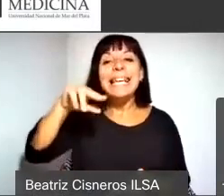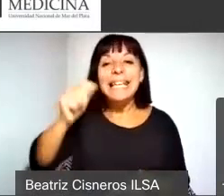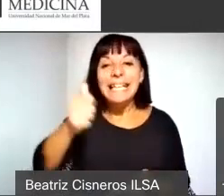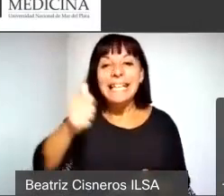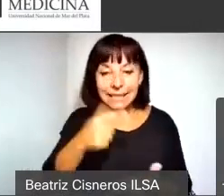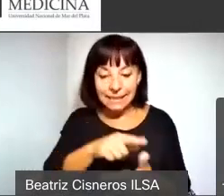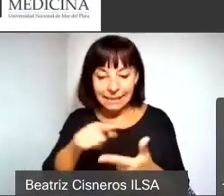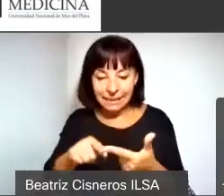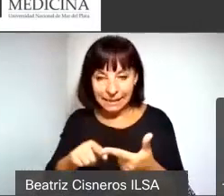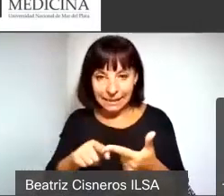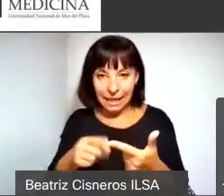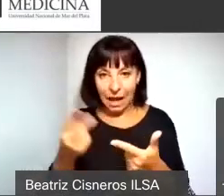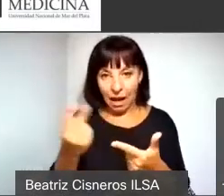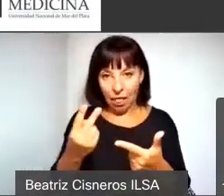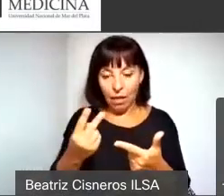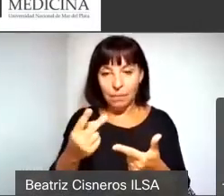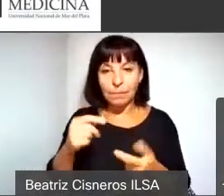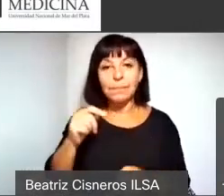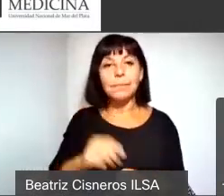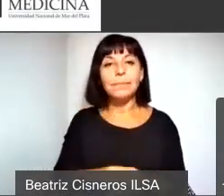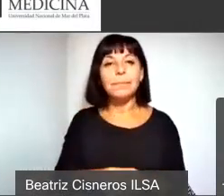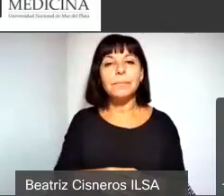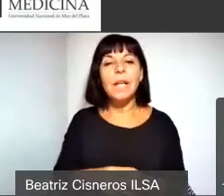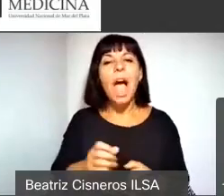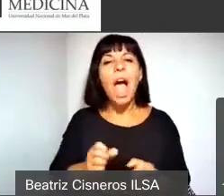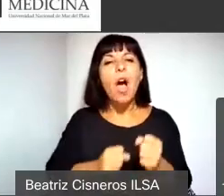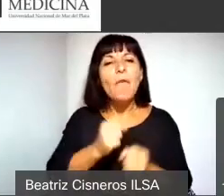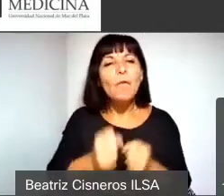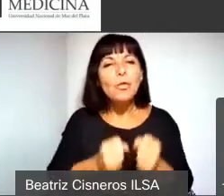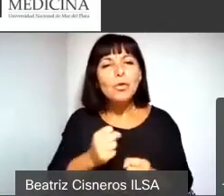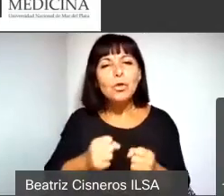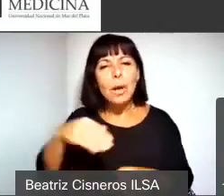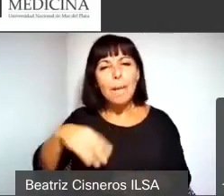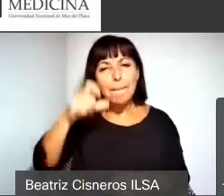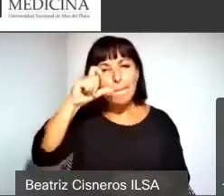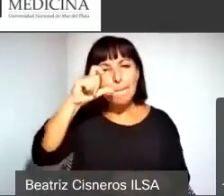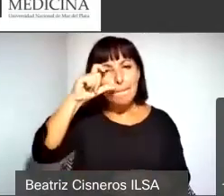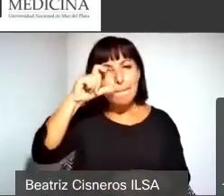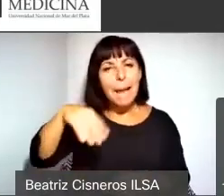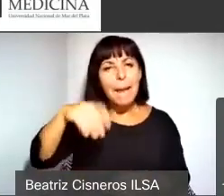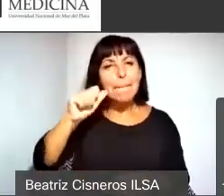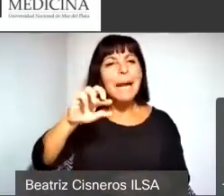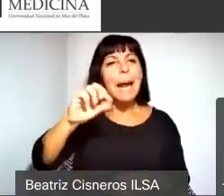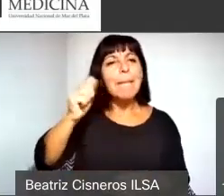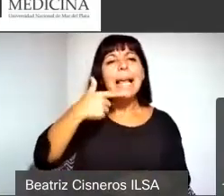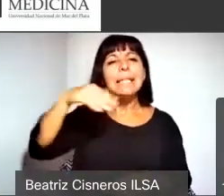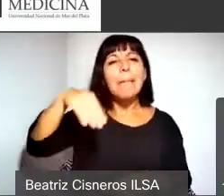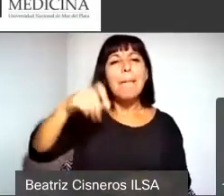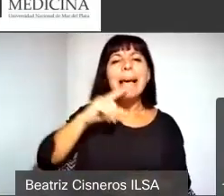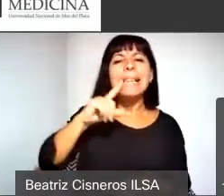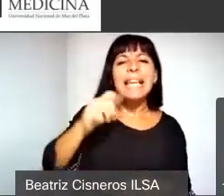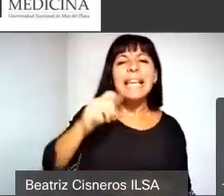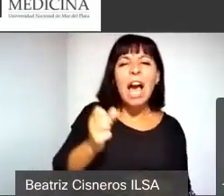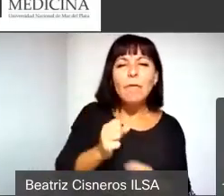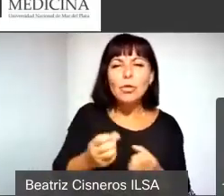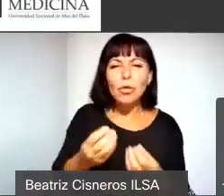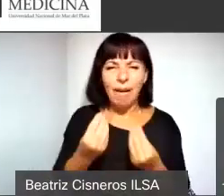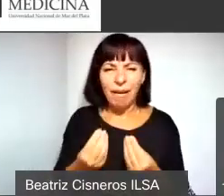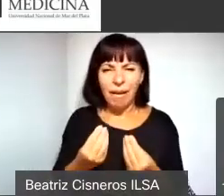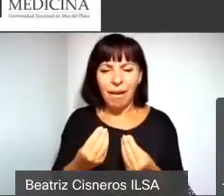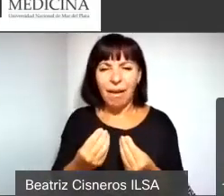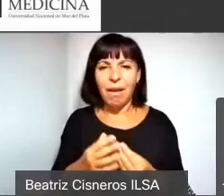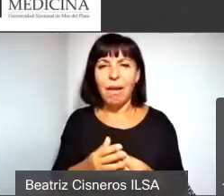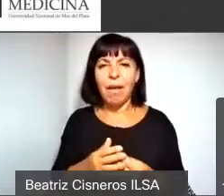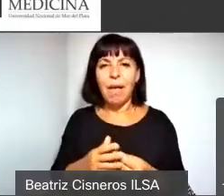estas moléculas? ¿Cuál es la función de la membrana plasmática? Recordando, la membrana plasmática delimita